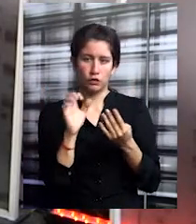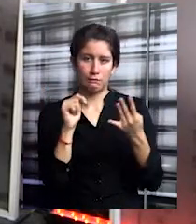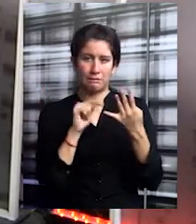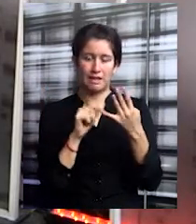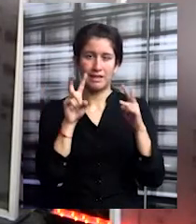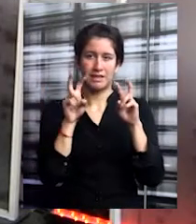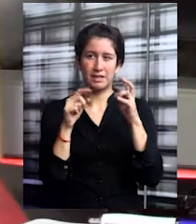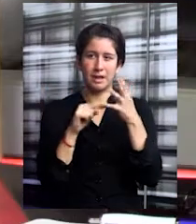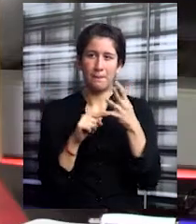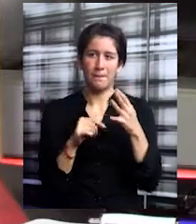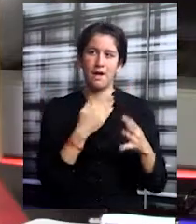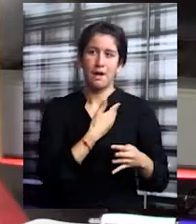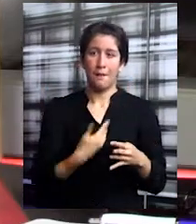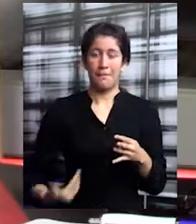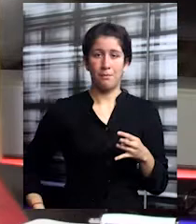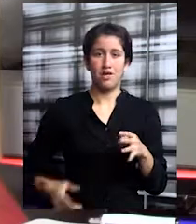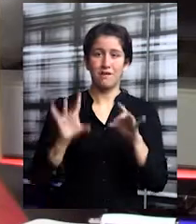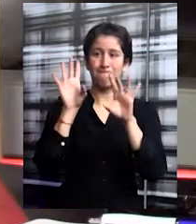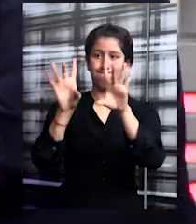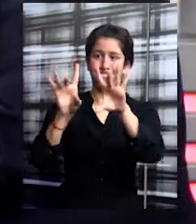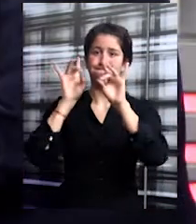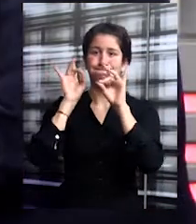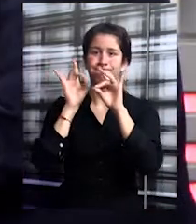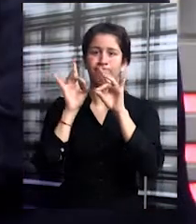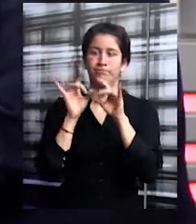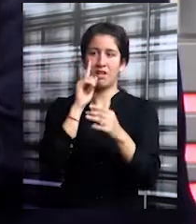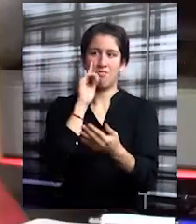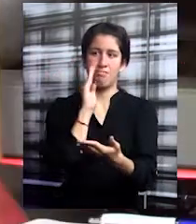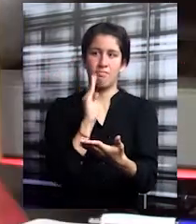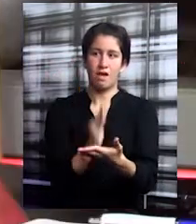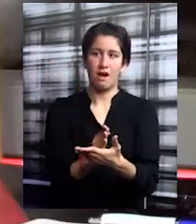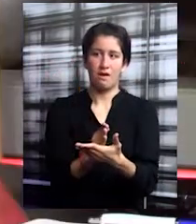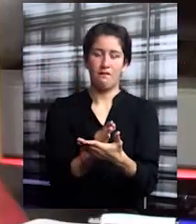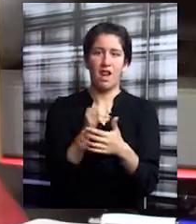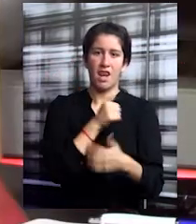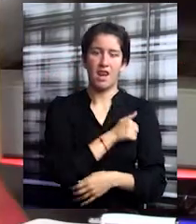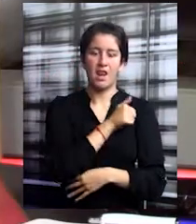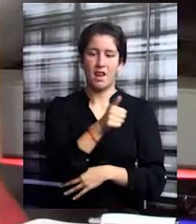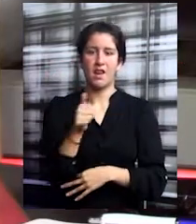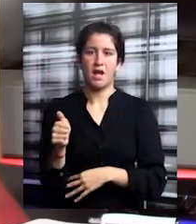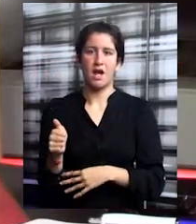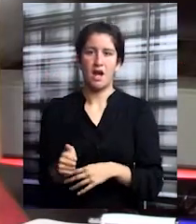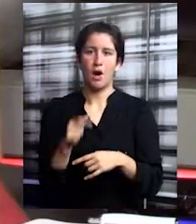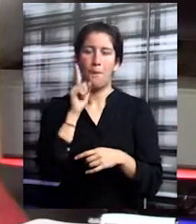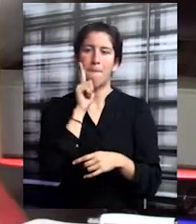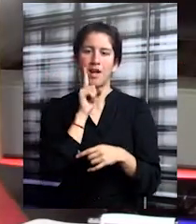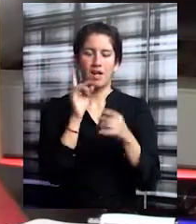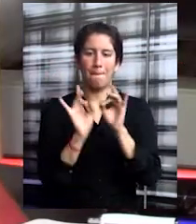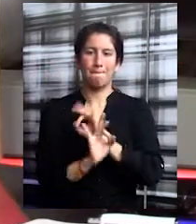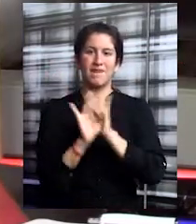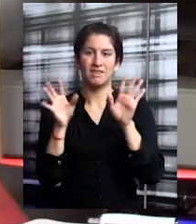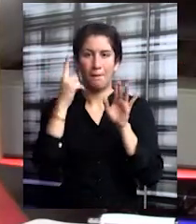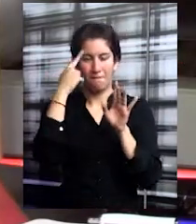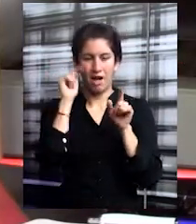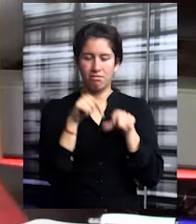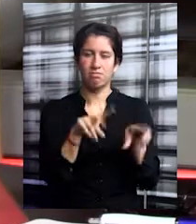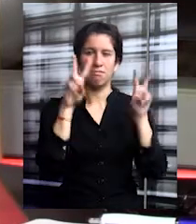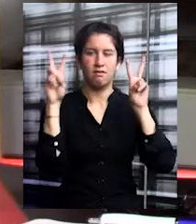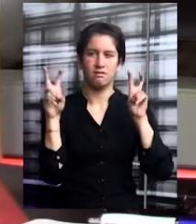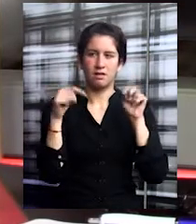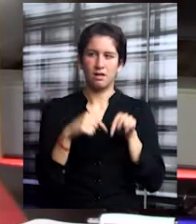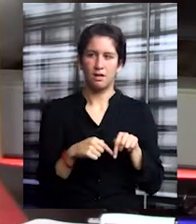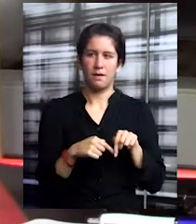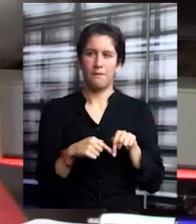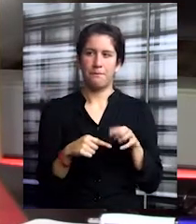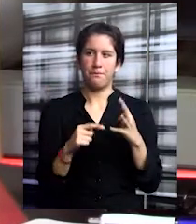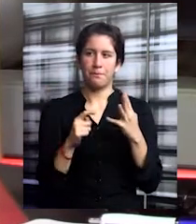donde actúa directamente el presidente de la República o bien delega a alguien especial para ese caso. ¿Ya? Que en este